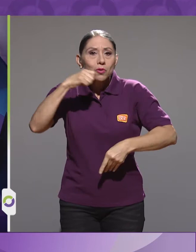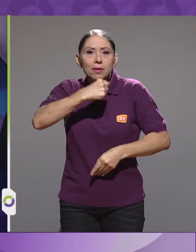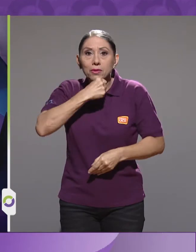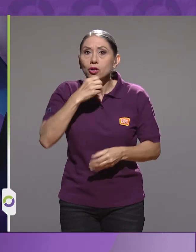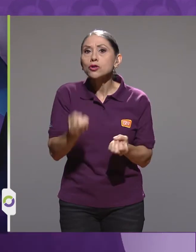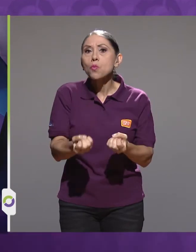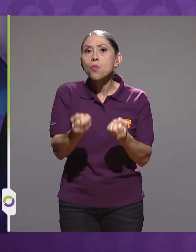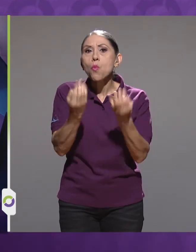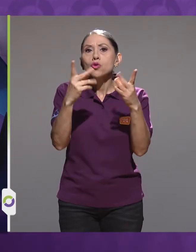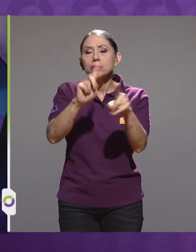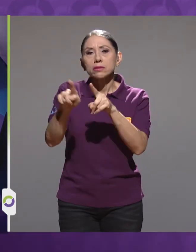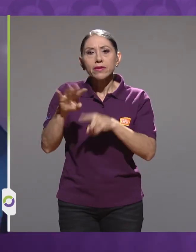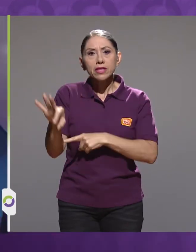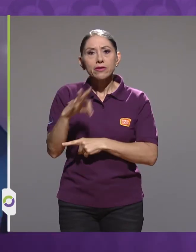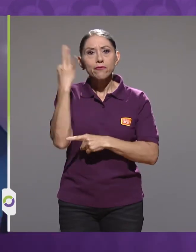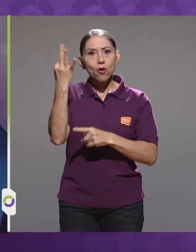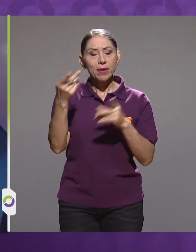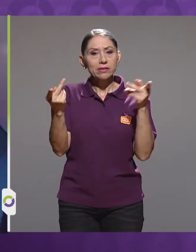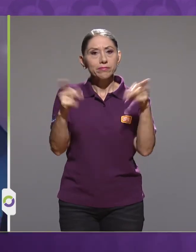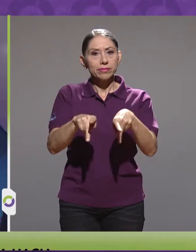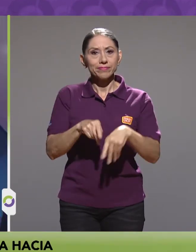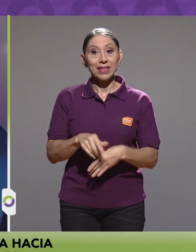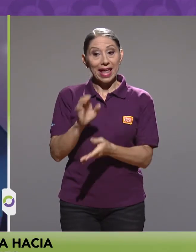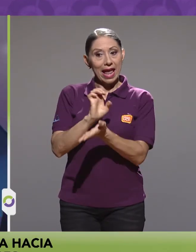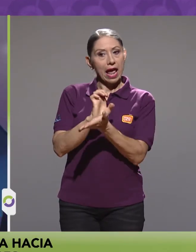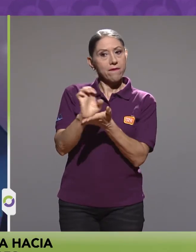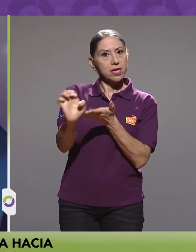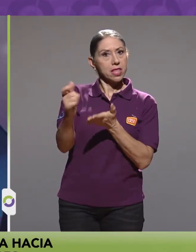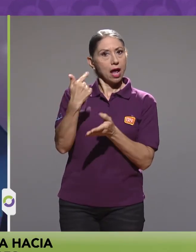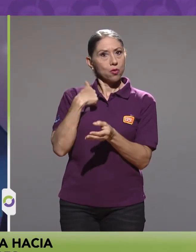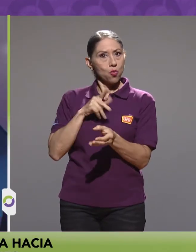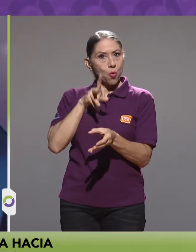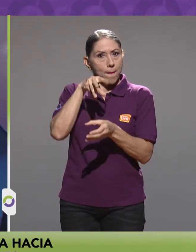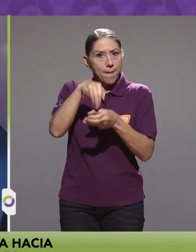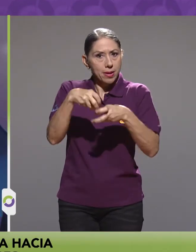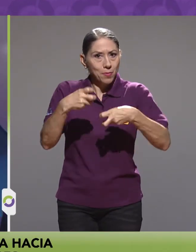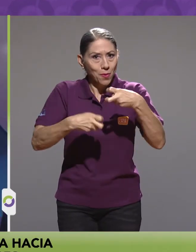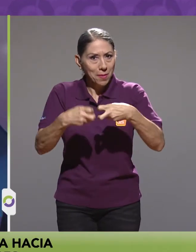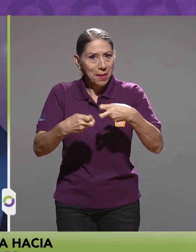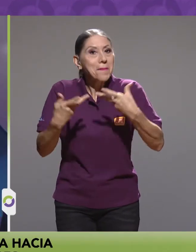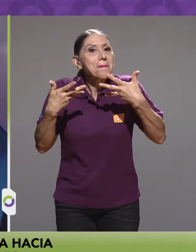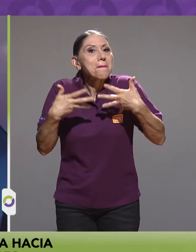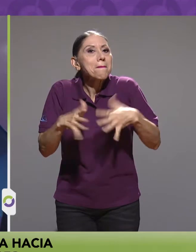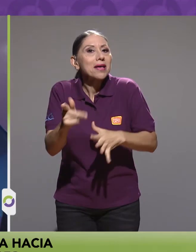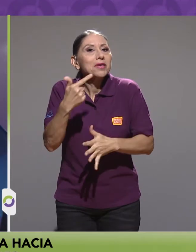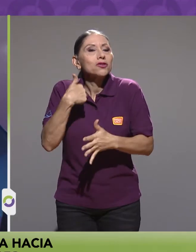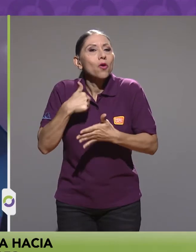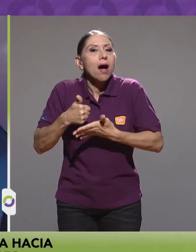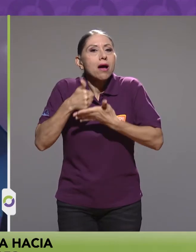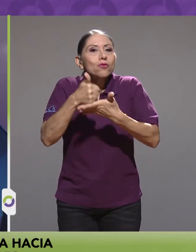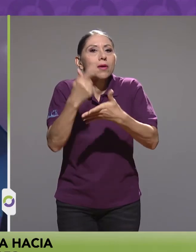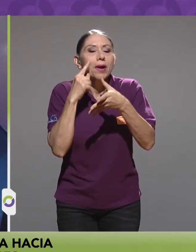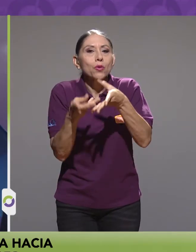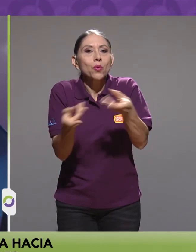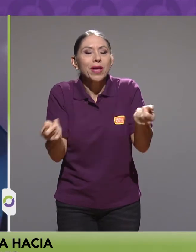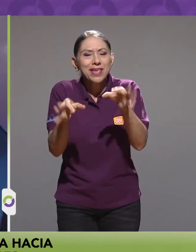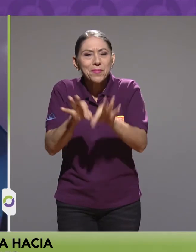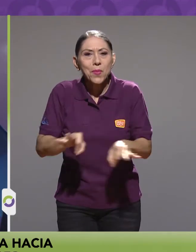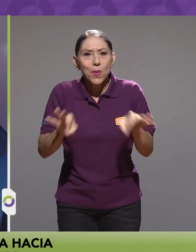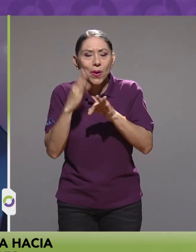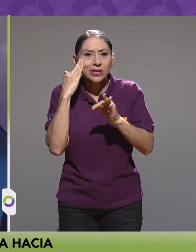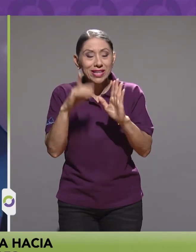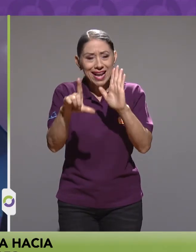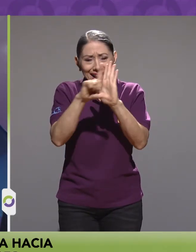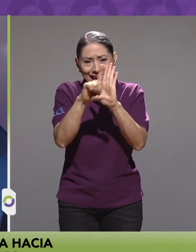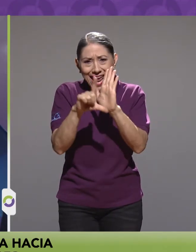muchas formas de manifestarse. Para evitar ser parte del problema y más bien contribuir a la solución, es importante conocer las